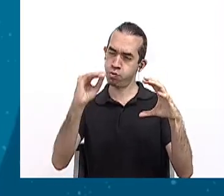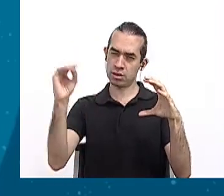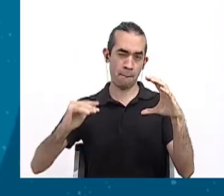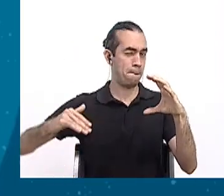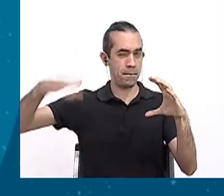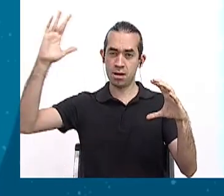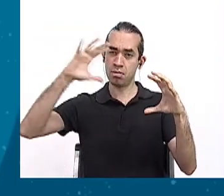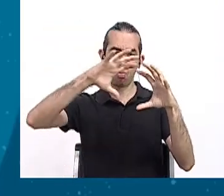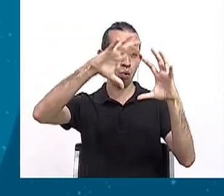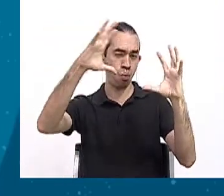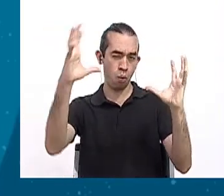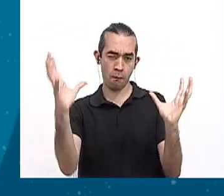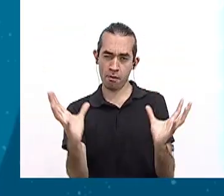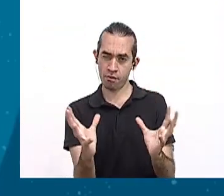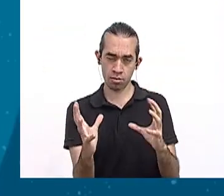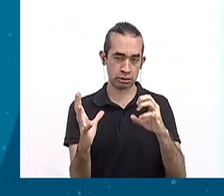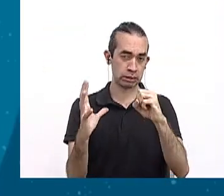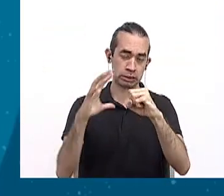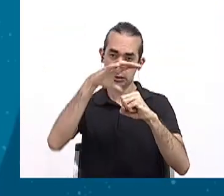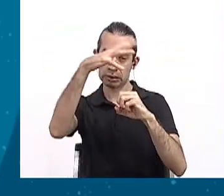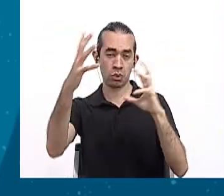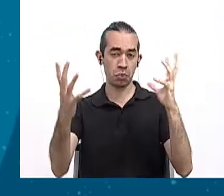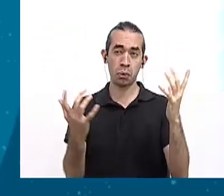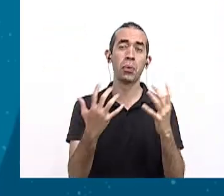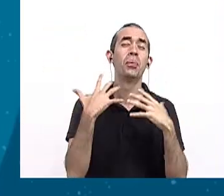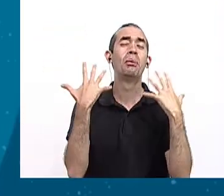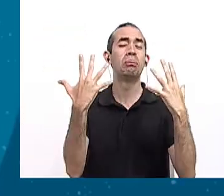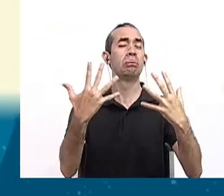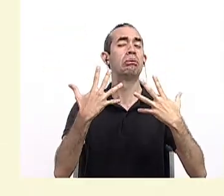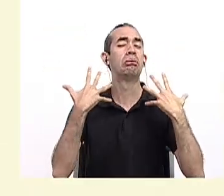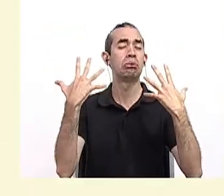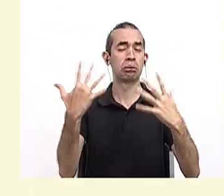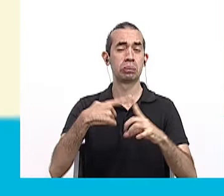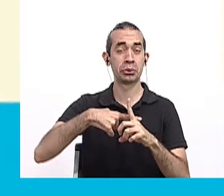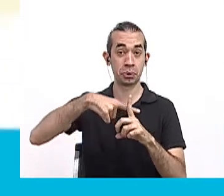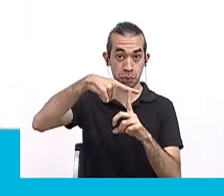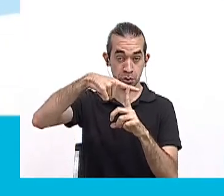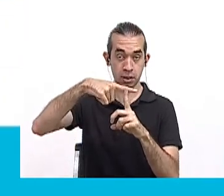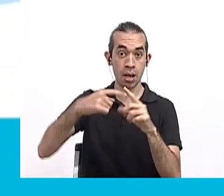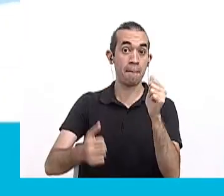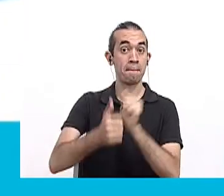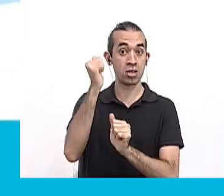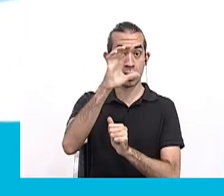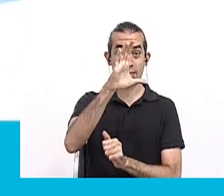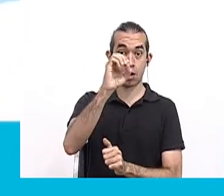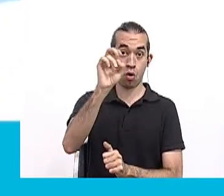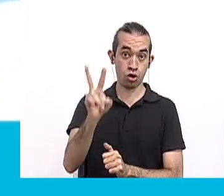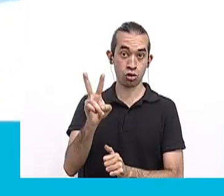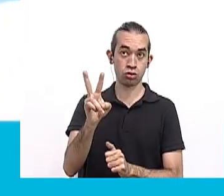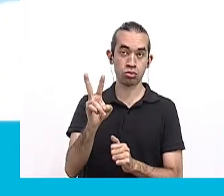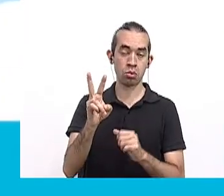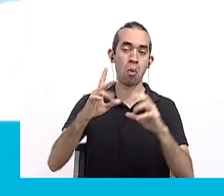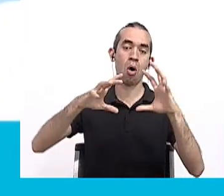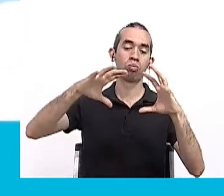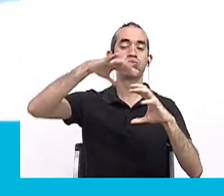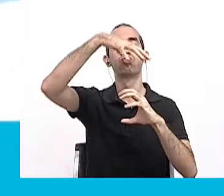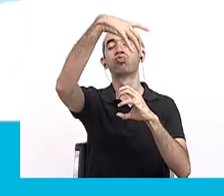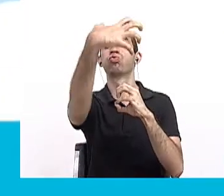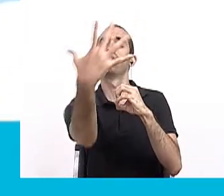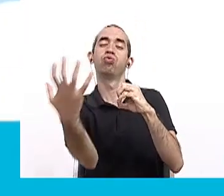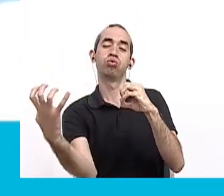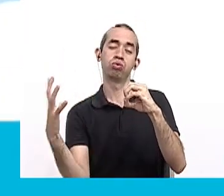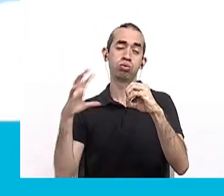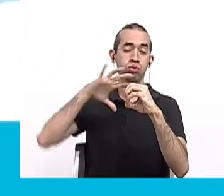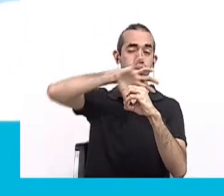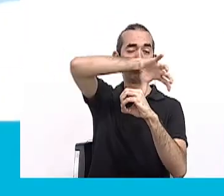consecuencia el planeta se está calentando la mayor parte del dióxido de carbono se distribuye por la atmósfera pero